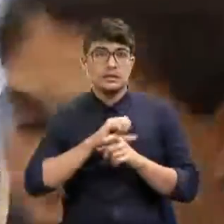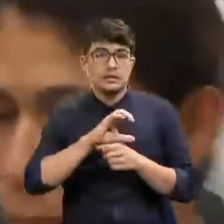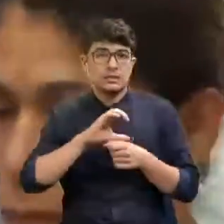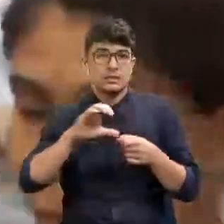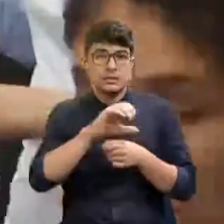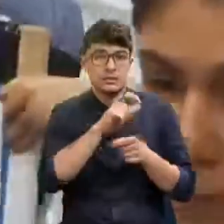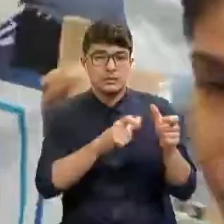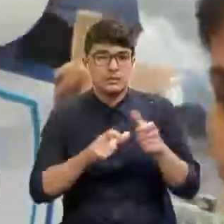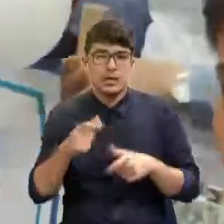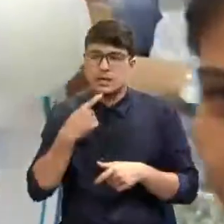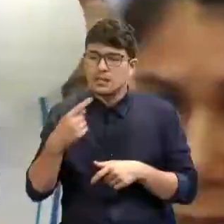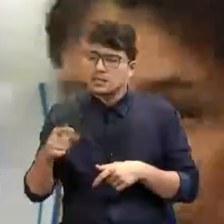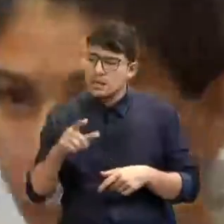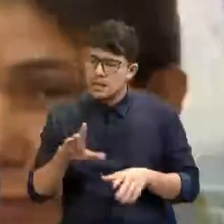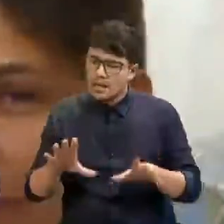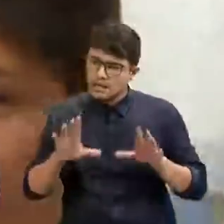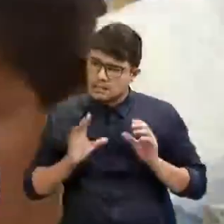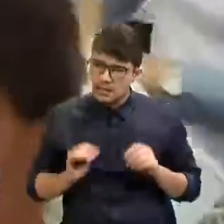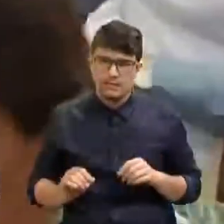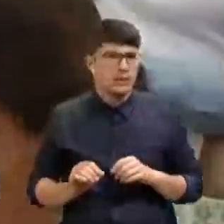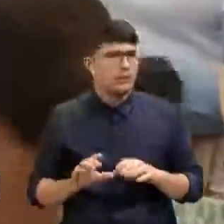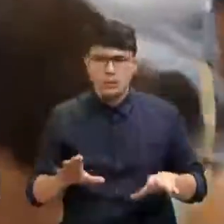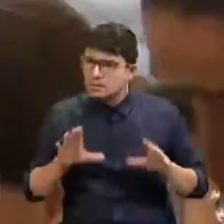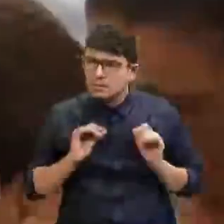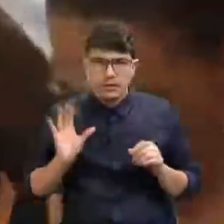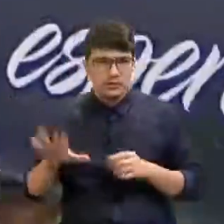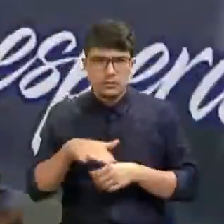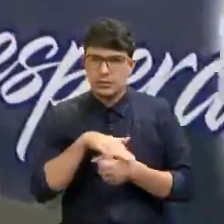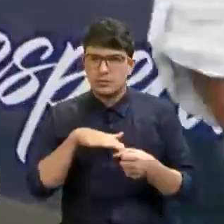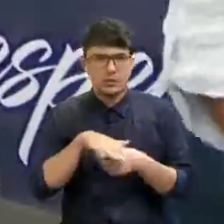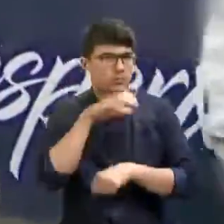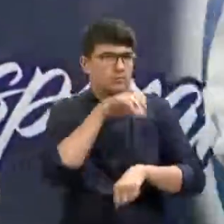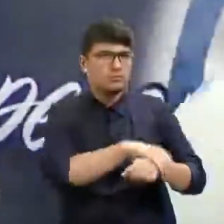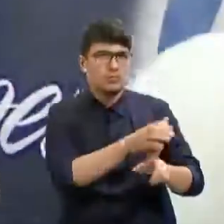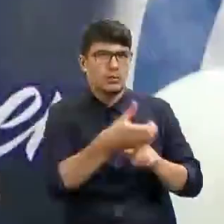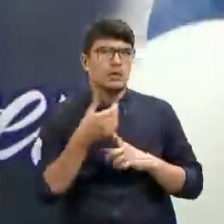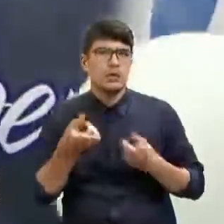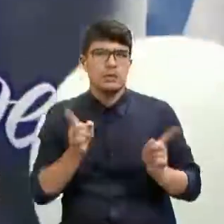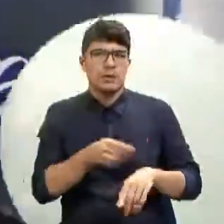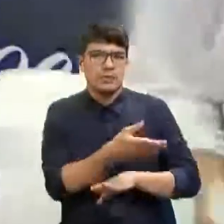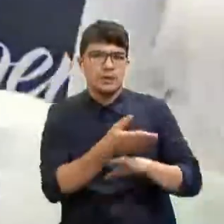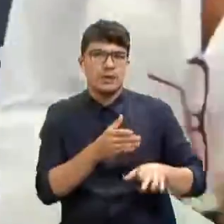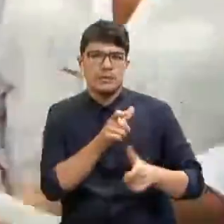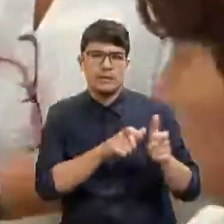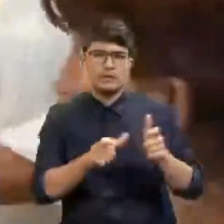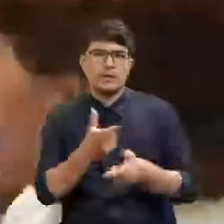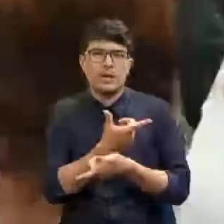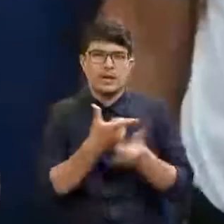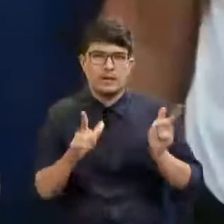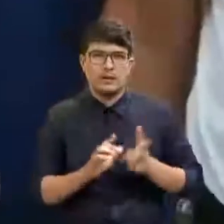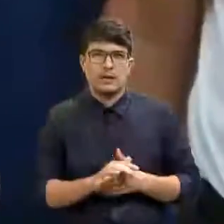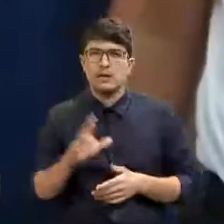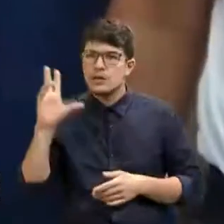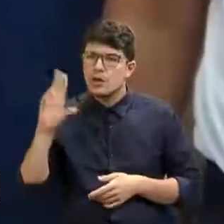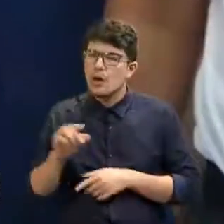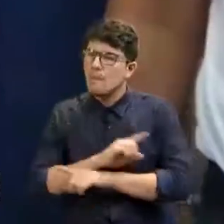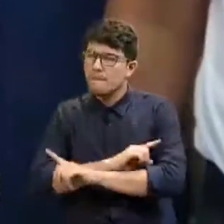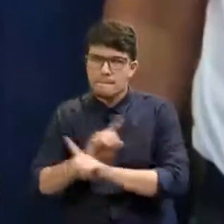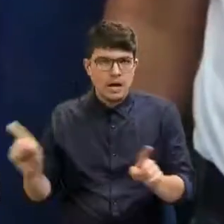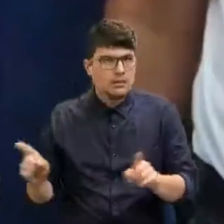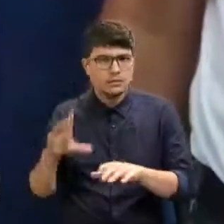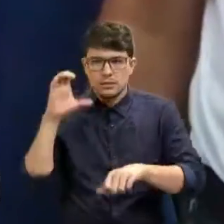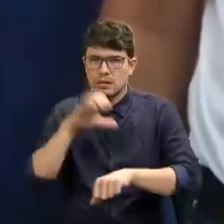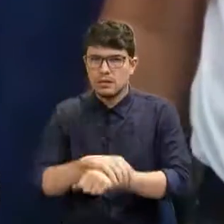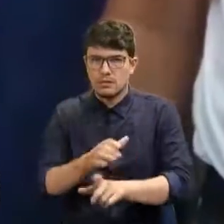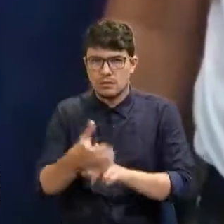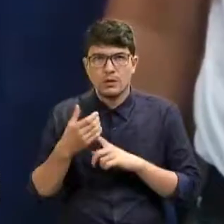secuestro y exigieron la libertad inmediata de todos los que siguen en poder de grupos armados no más secuestro está nuestra voz de protesta en contra de los